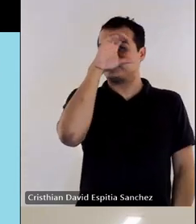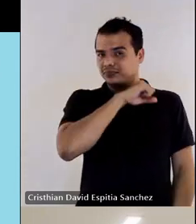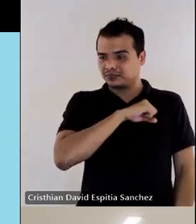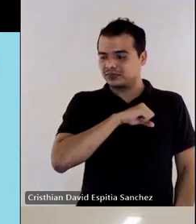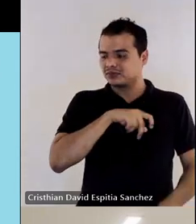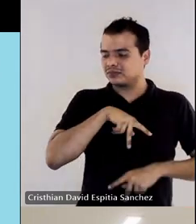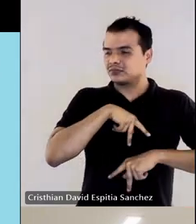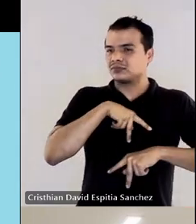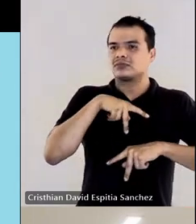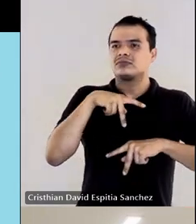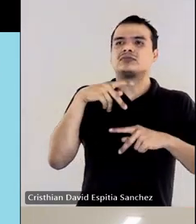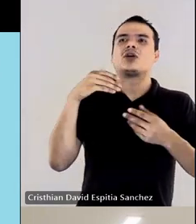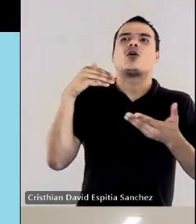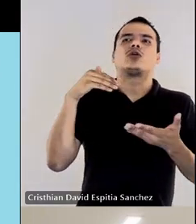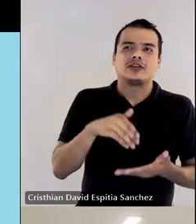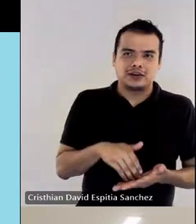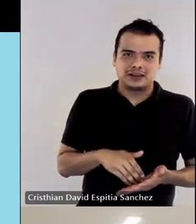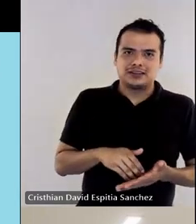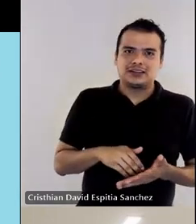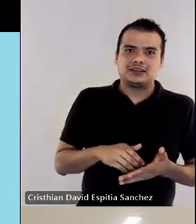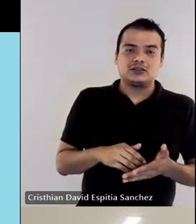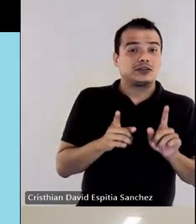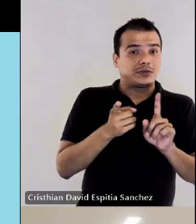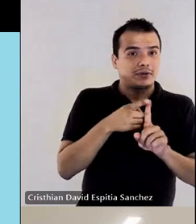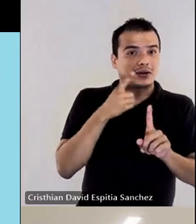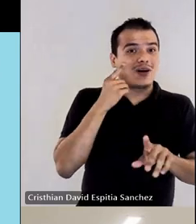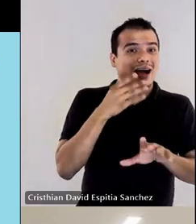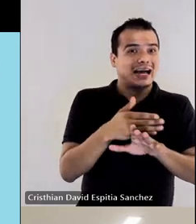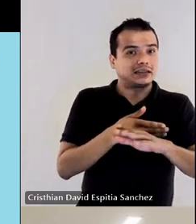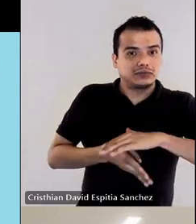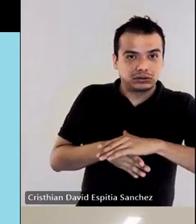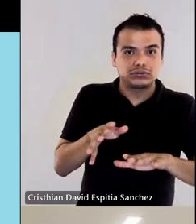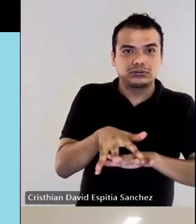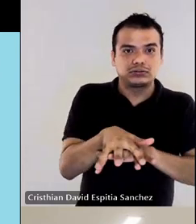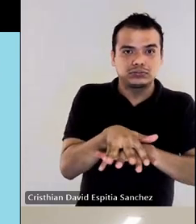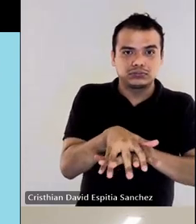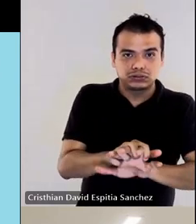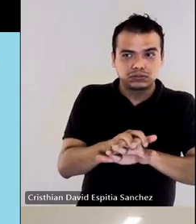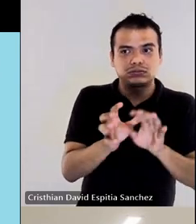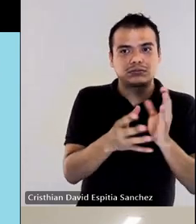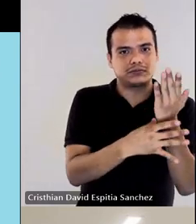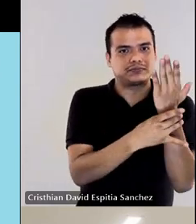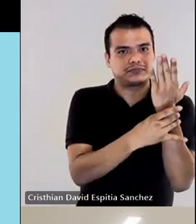cuales uno volvería a revisar nuevamente al paciente.